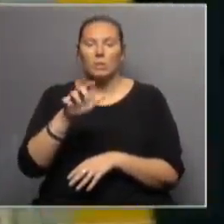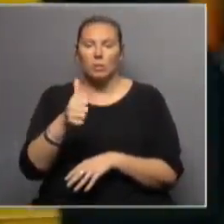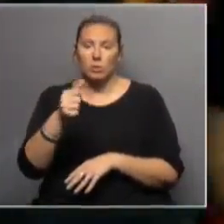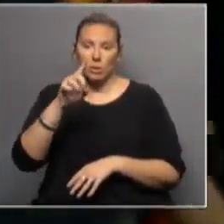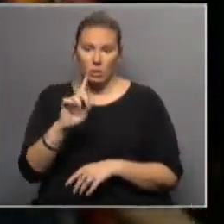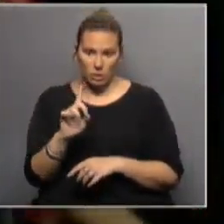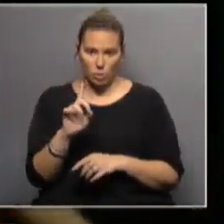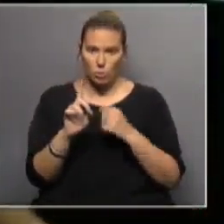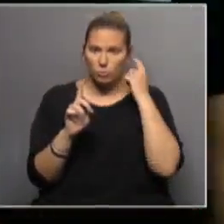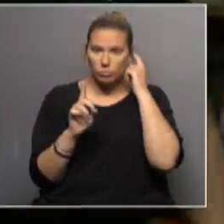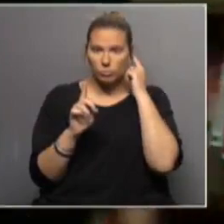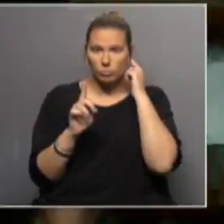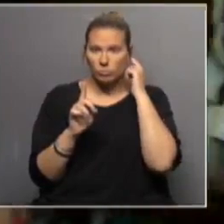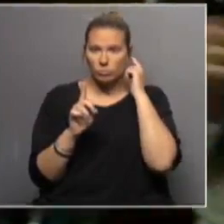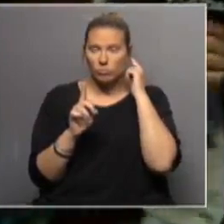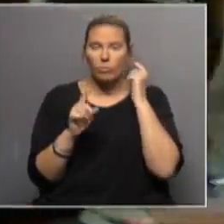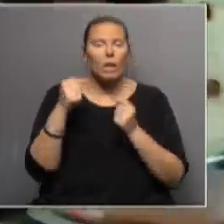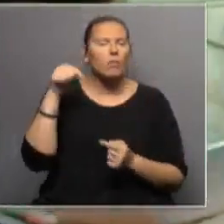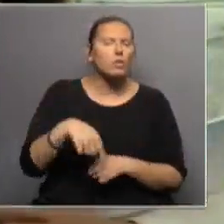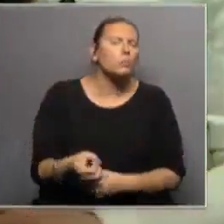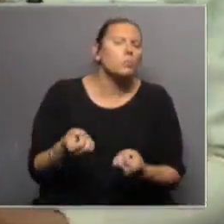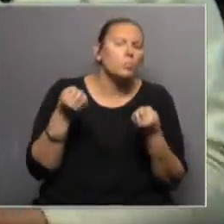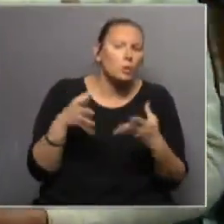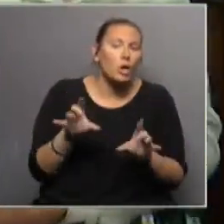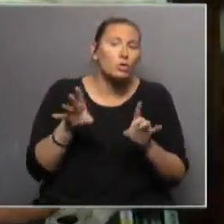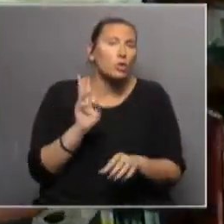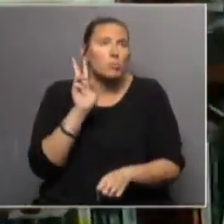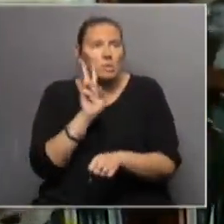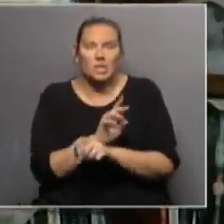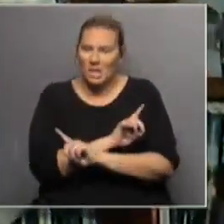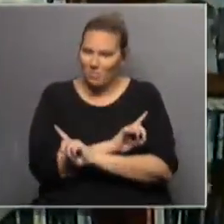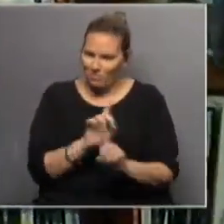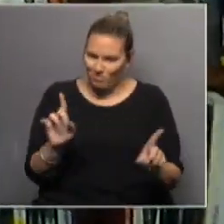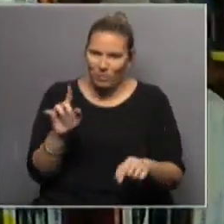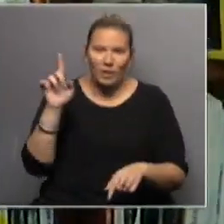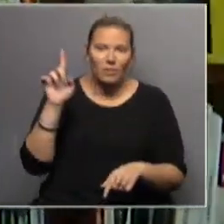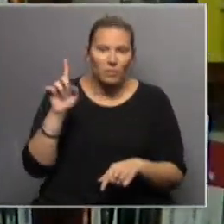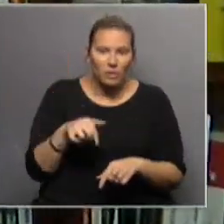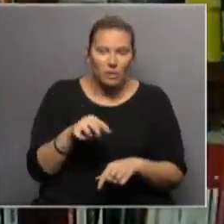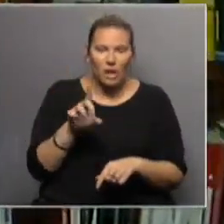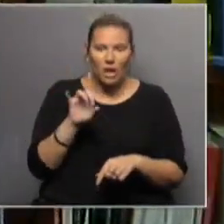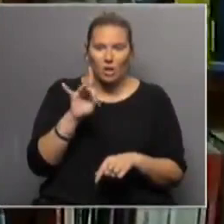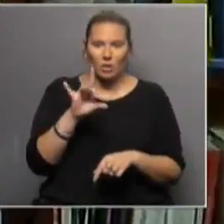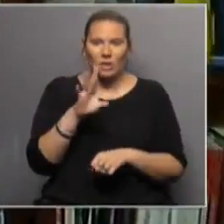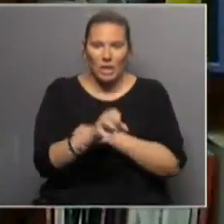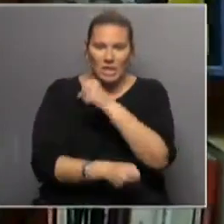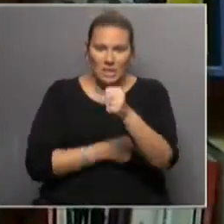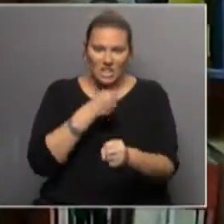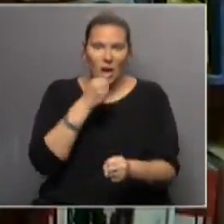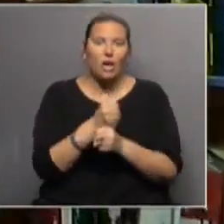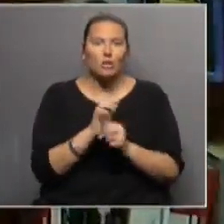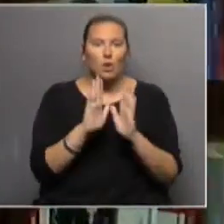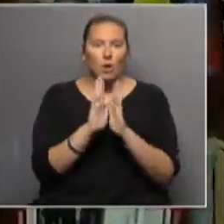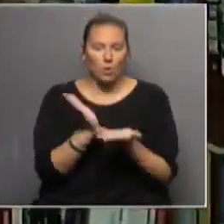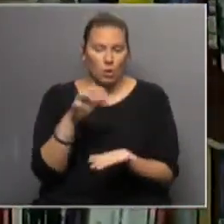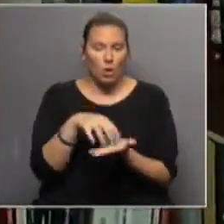estoy por cualquier motivo, acá no estoy simplemente de visita, sino que me vine a los 15 años de la librería.